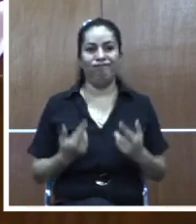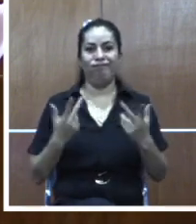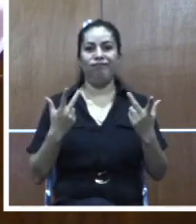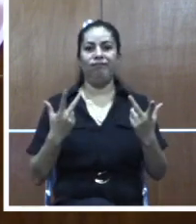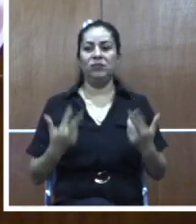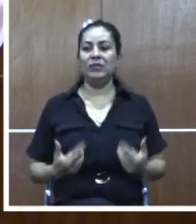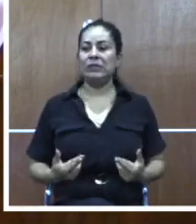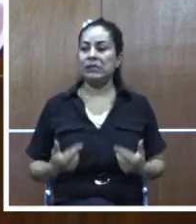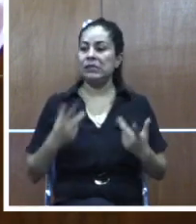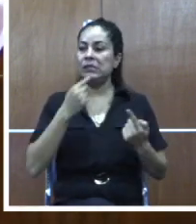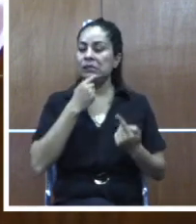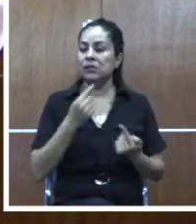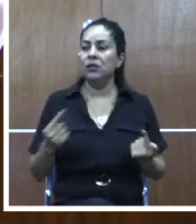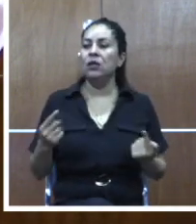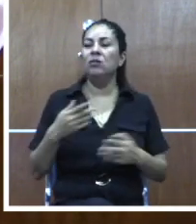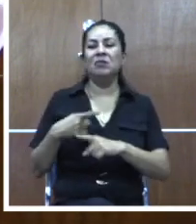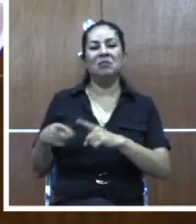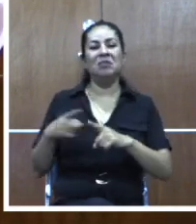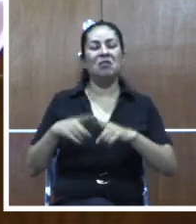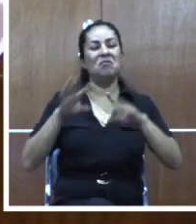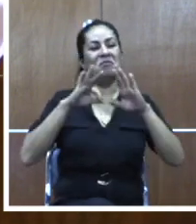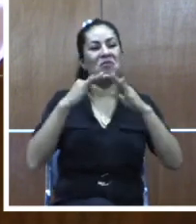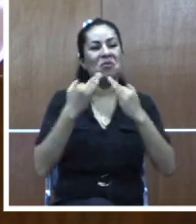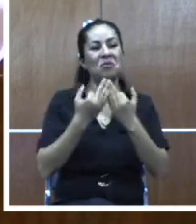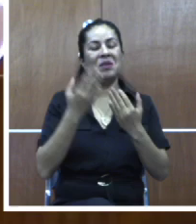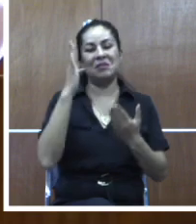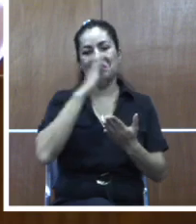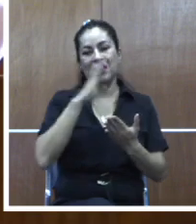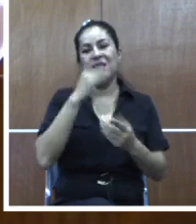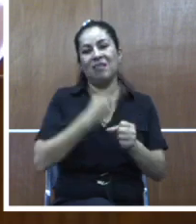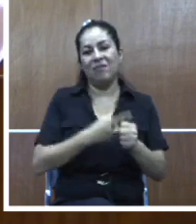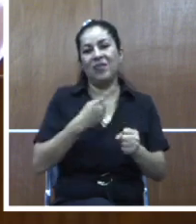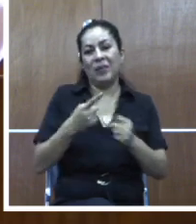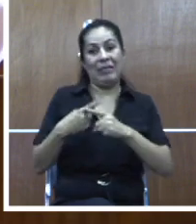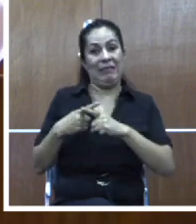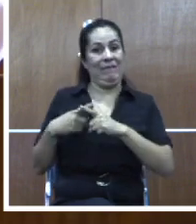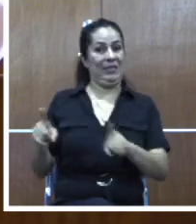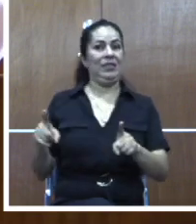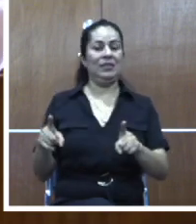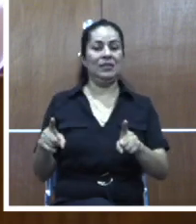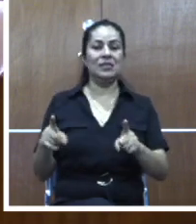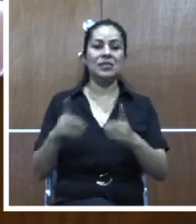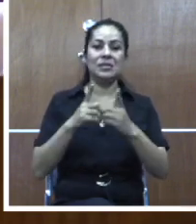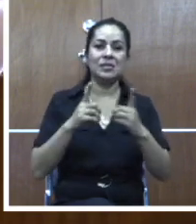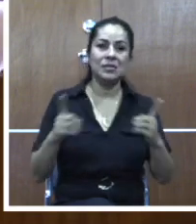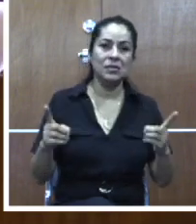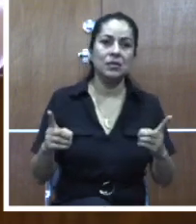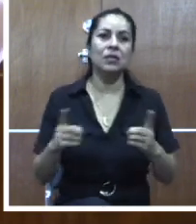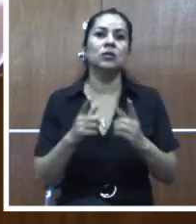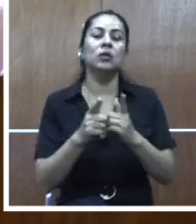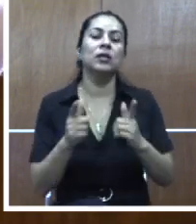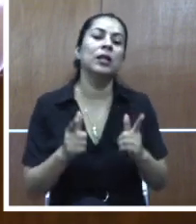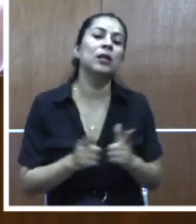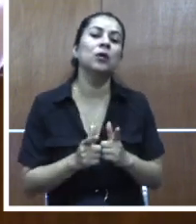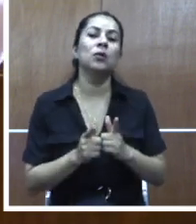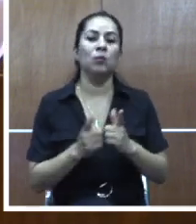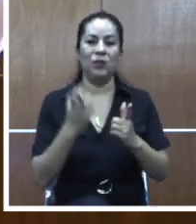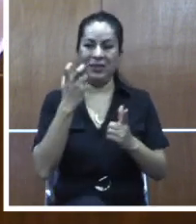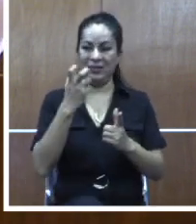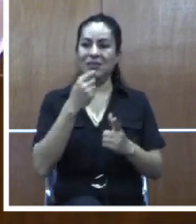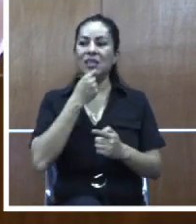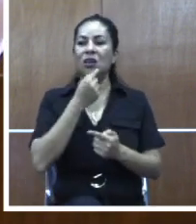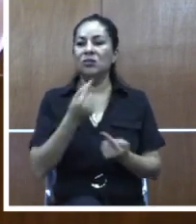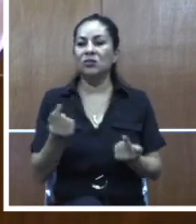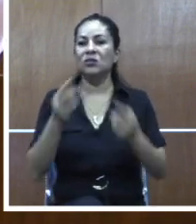cáncer infantil comprende numerosos tipos de tumores diferentes que se desarrollan en este grupo de población.